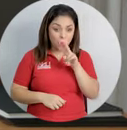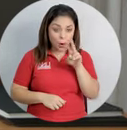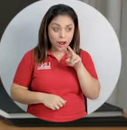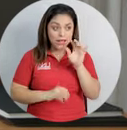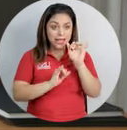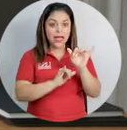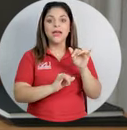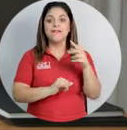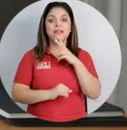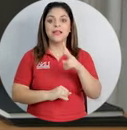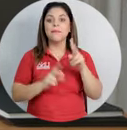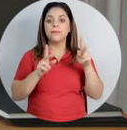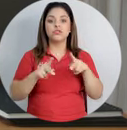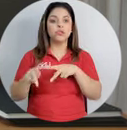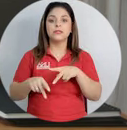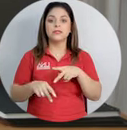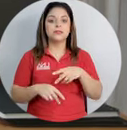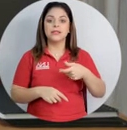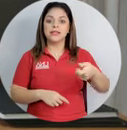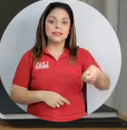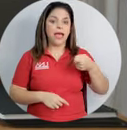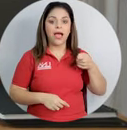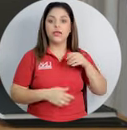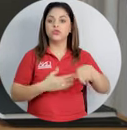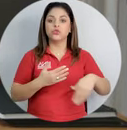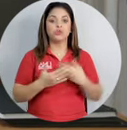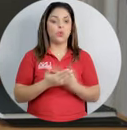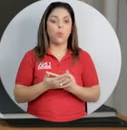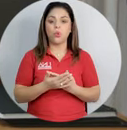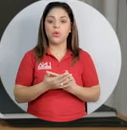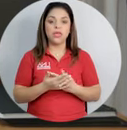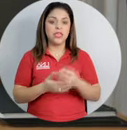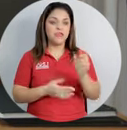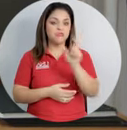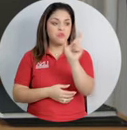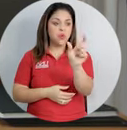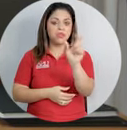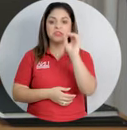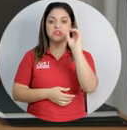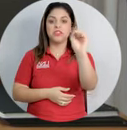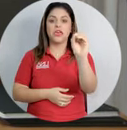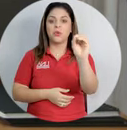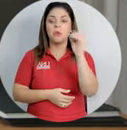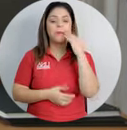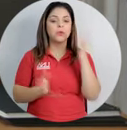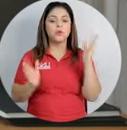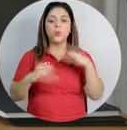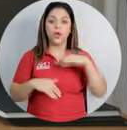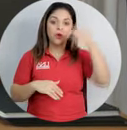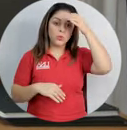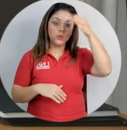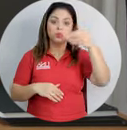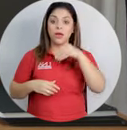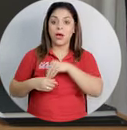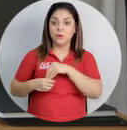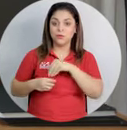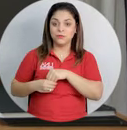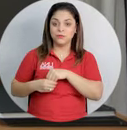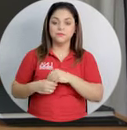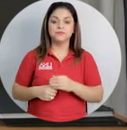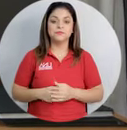queda, sacamos hasta lo último, dejamos la cuenta en cero, porque no tenemos cultura de ahorro.